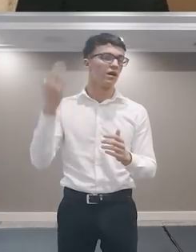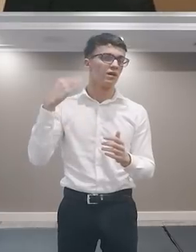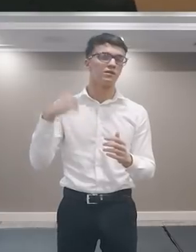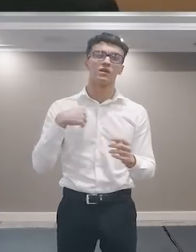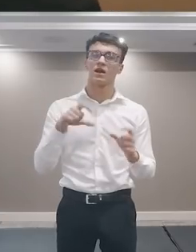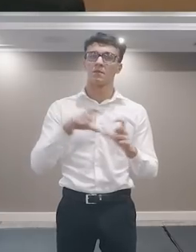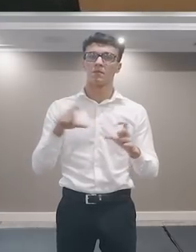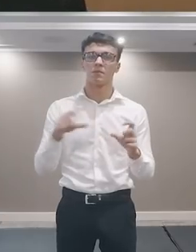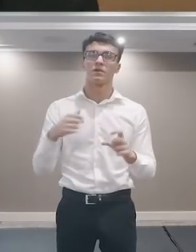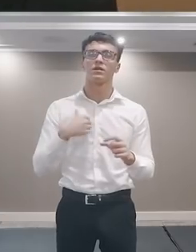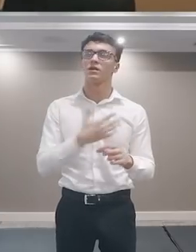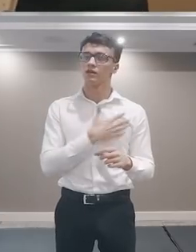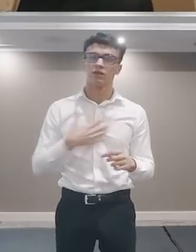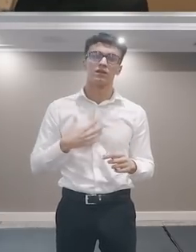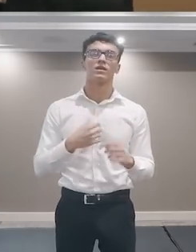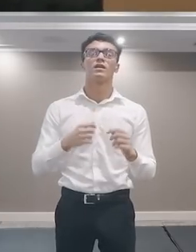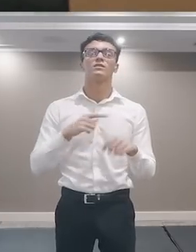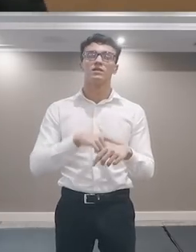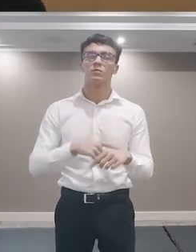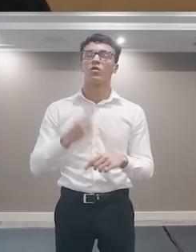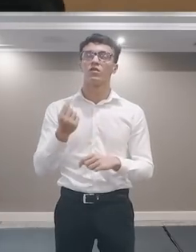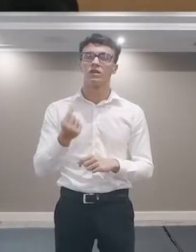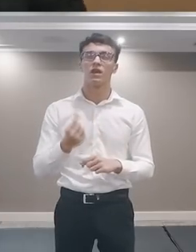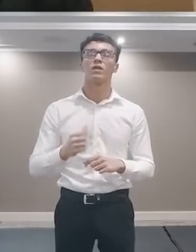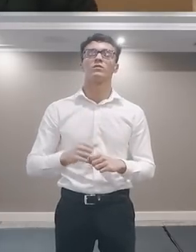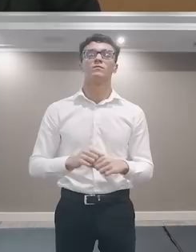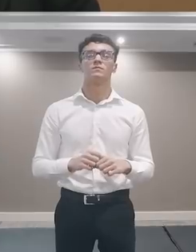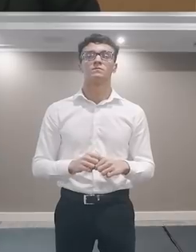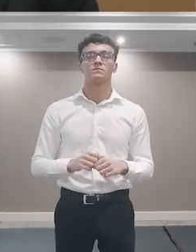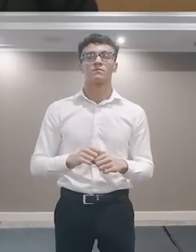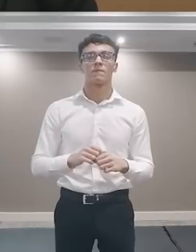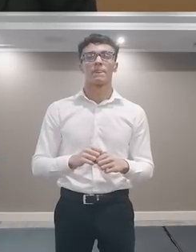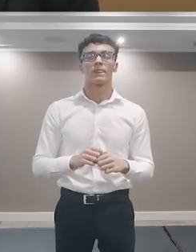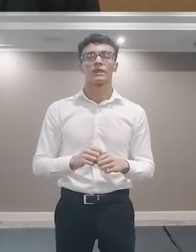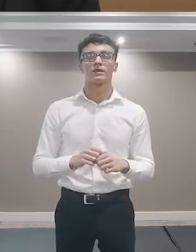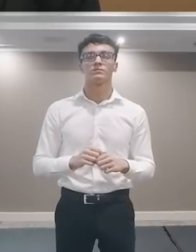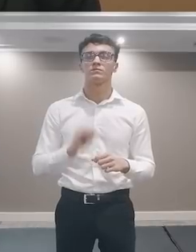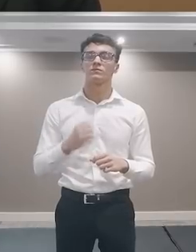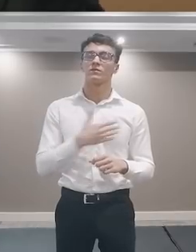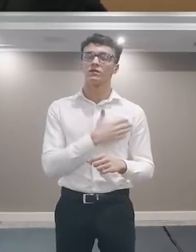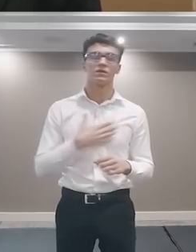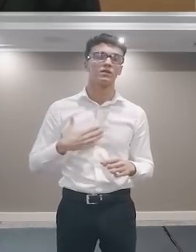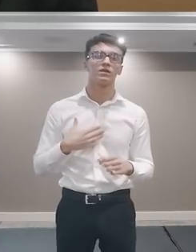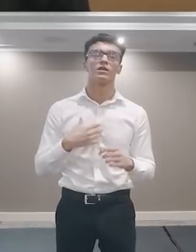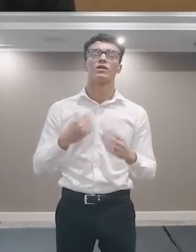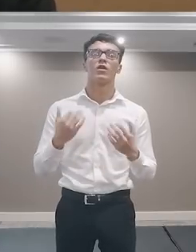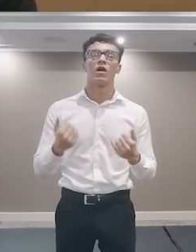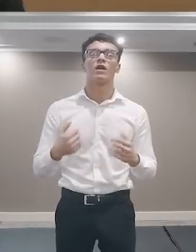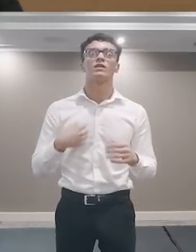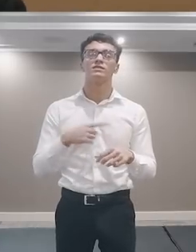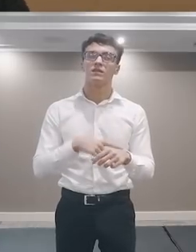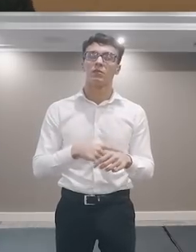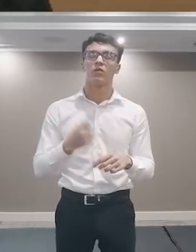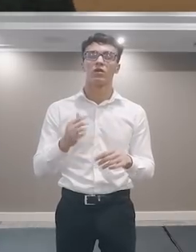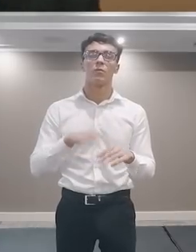quería generar tiempo dinero quería tener pues activos que al final me dieran ese tiempo de disfrutar tiempo de calidad tiempo de lo que